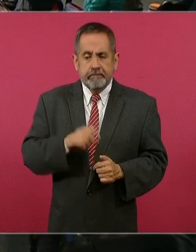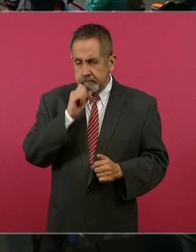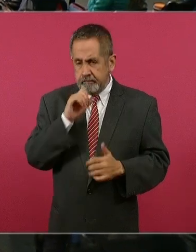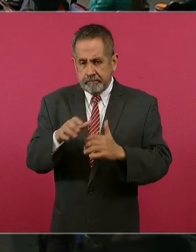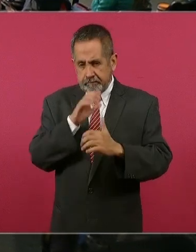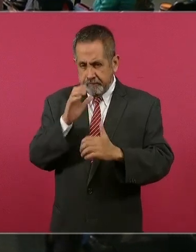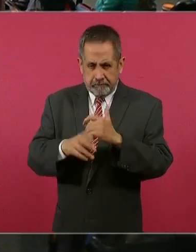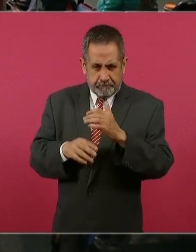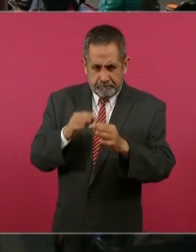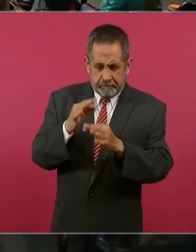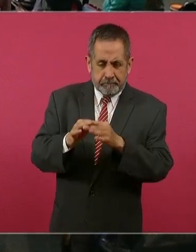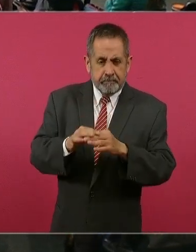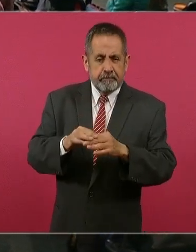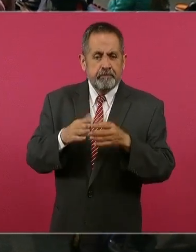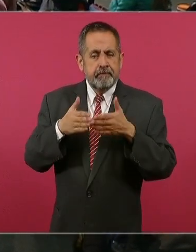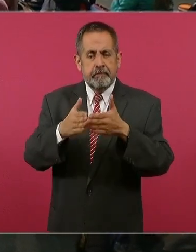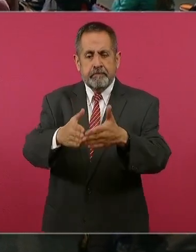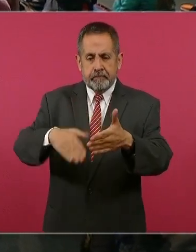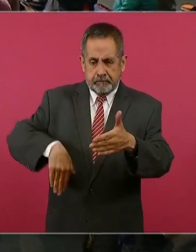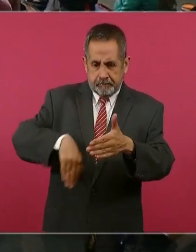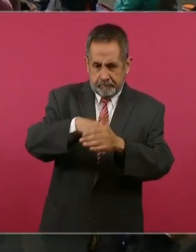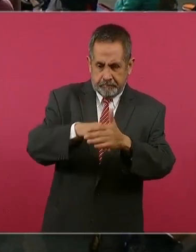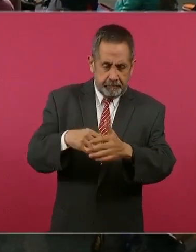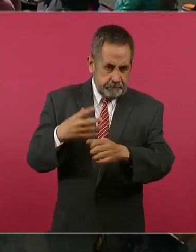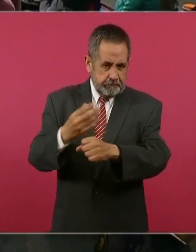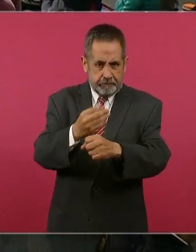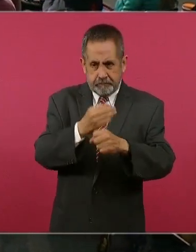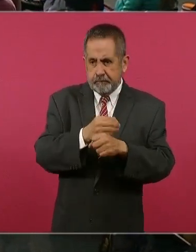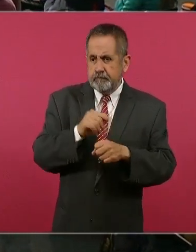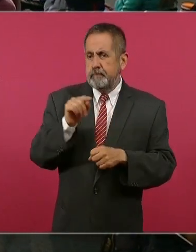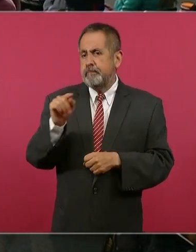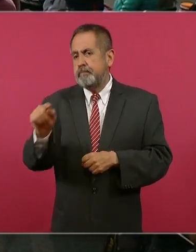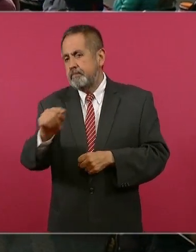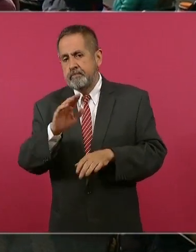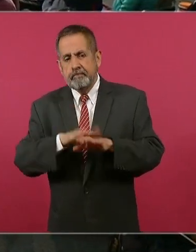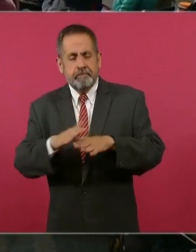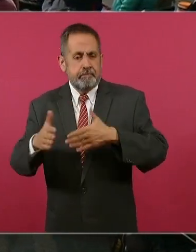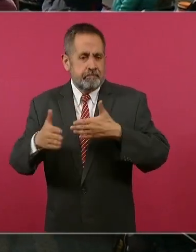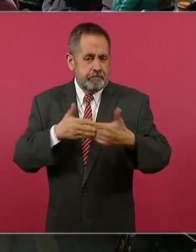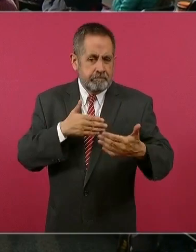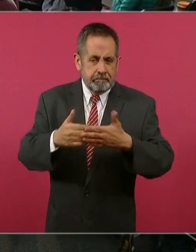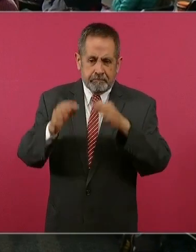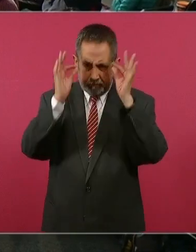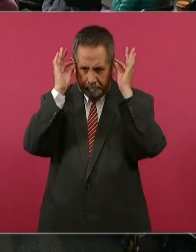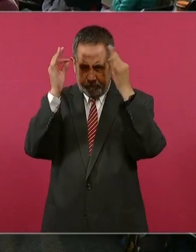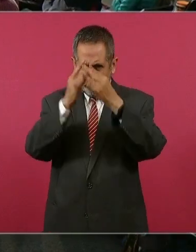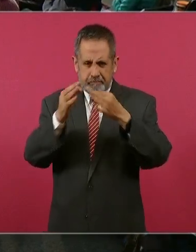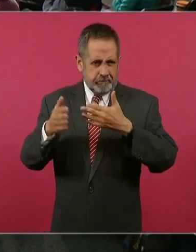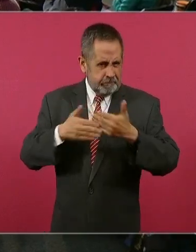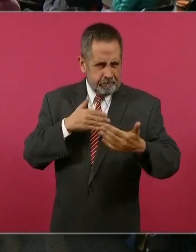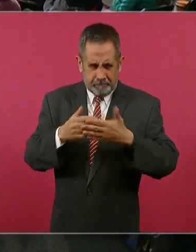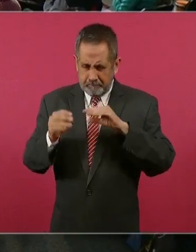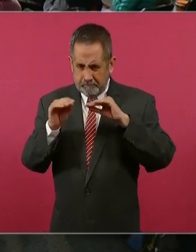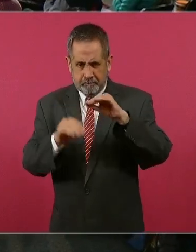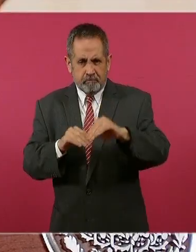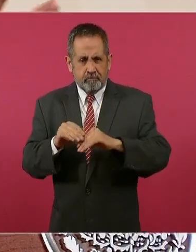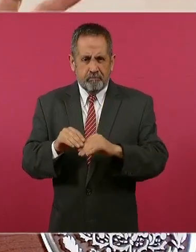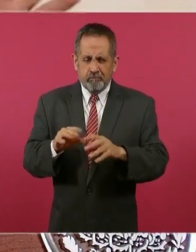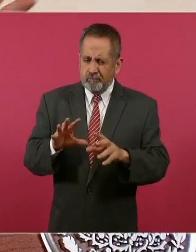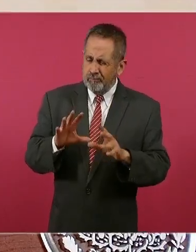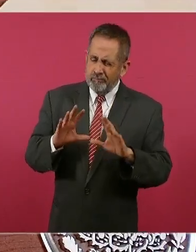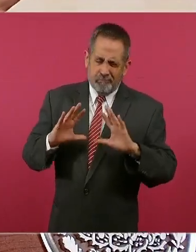terminar las obras de los puertos, terminar la modernización de las aduanas,